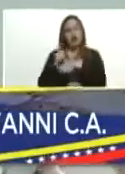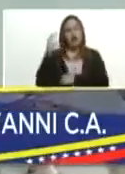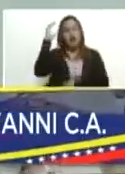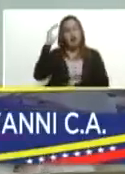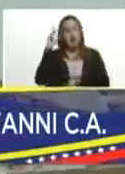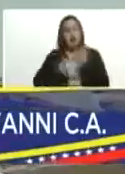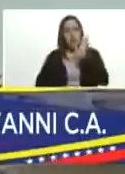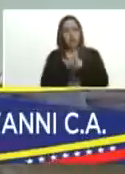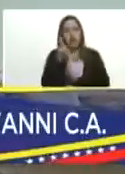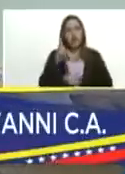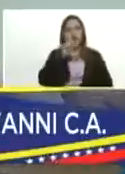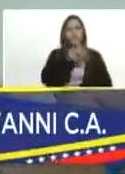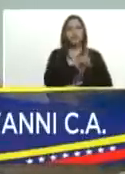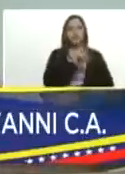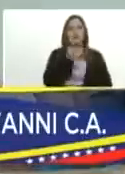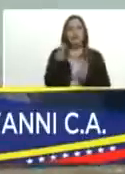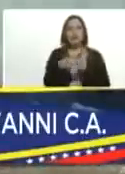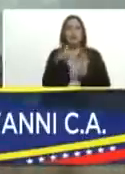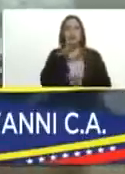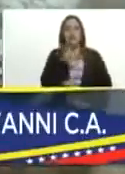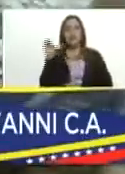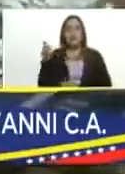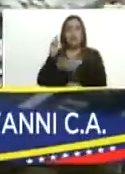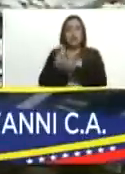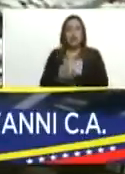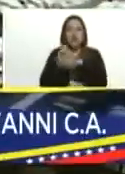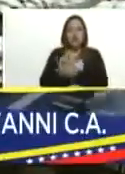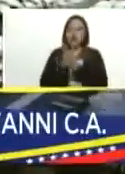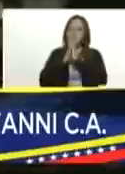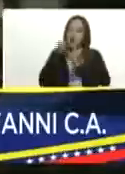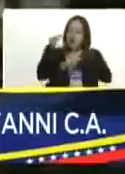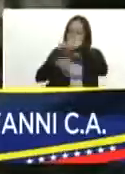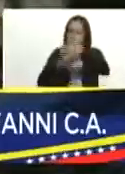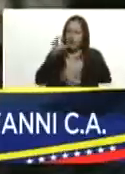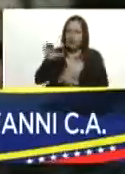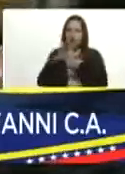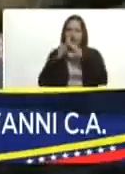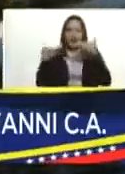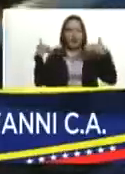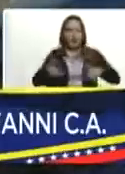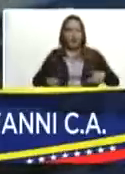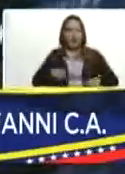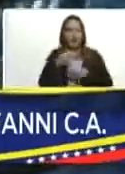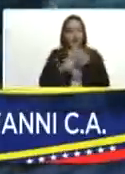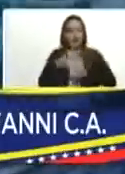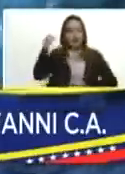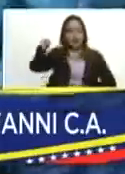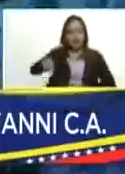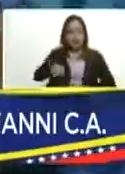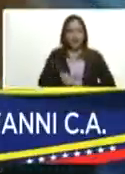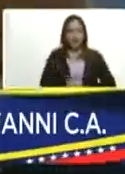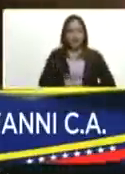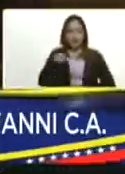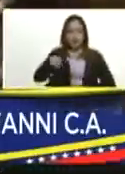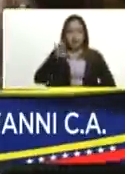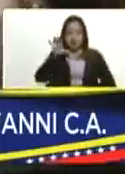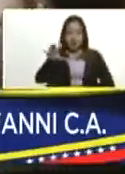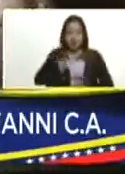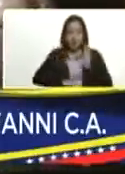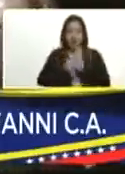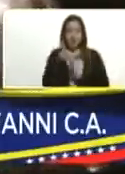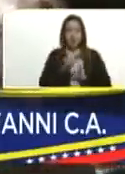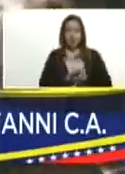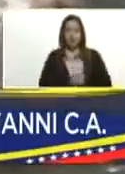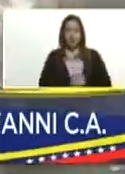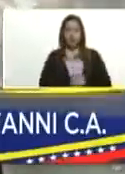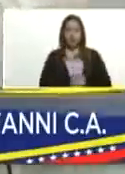más de 1.500 toneladas, pero quiero que sea él el que le cuente al país todo el esfuerzo que se está haciendo acá para ese país productivo.